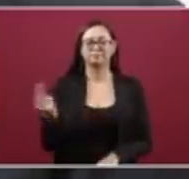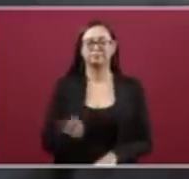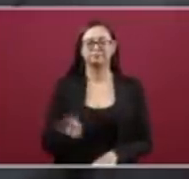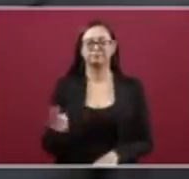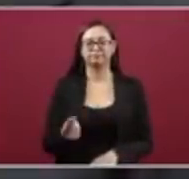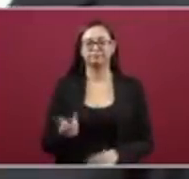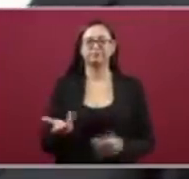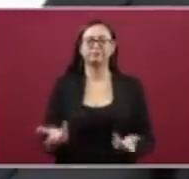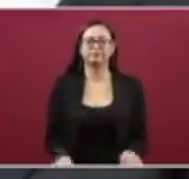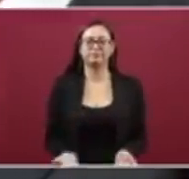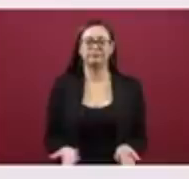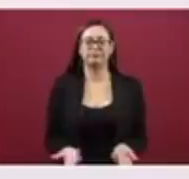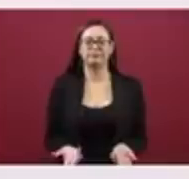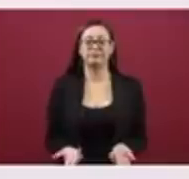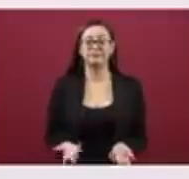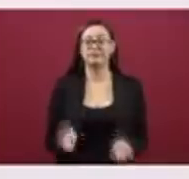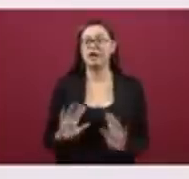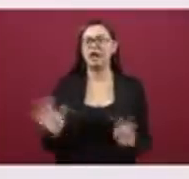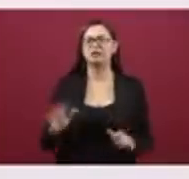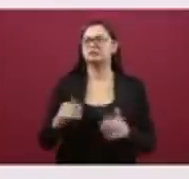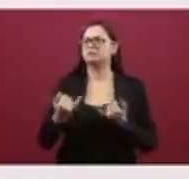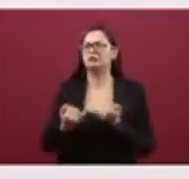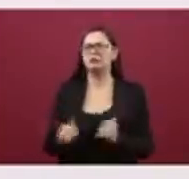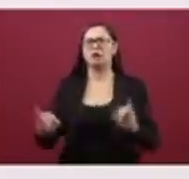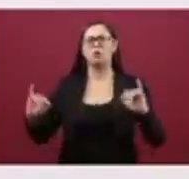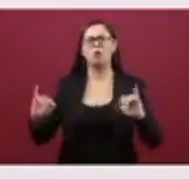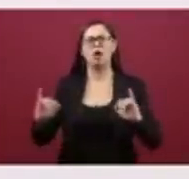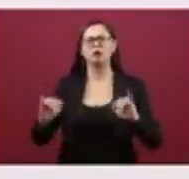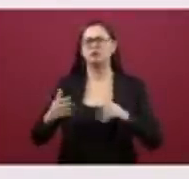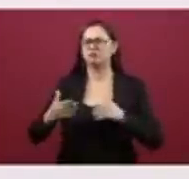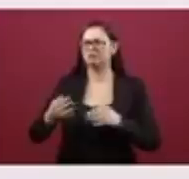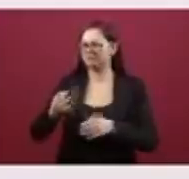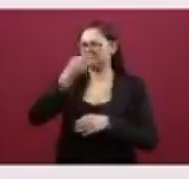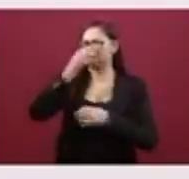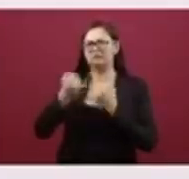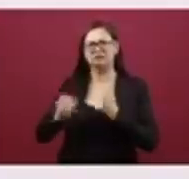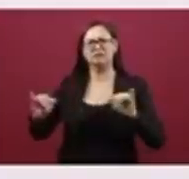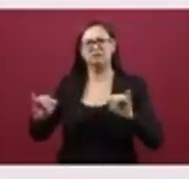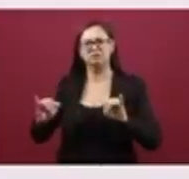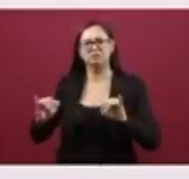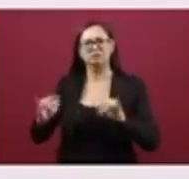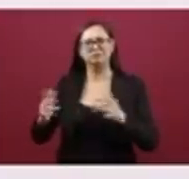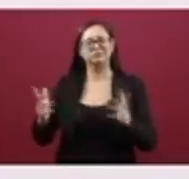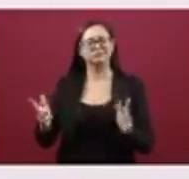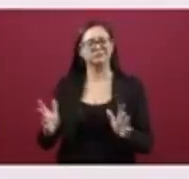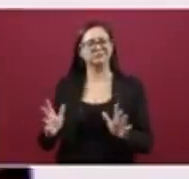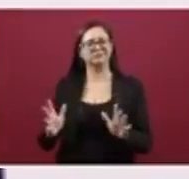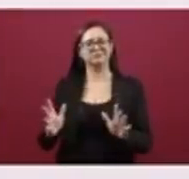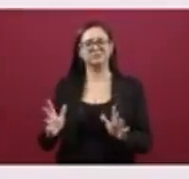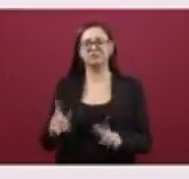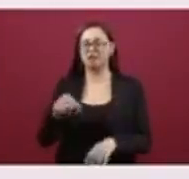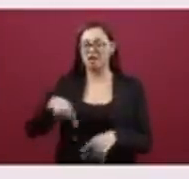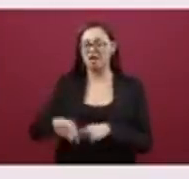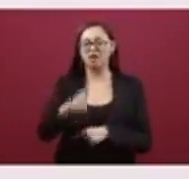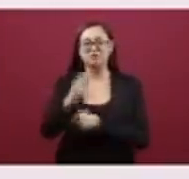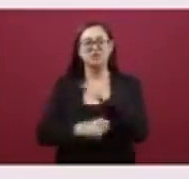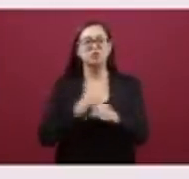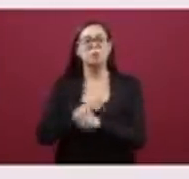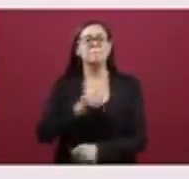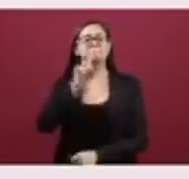y ya estaba a punto de inaugurarse se aprobó para este año mil millones